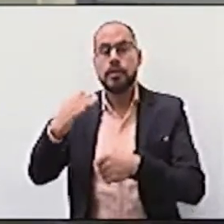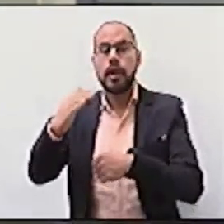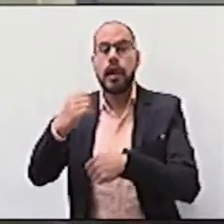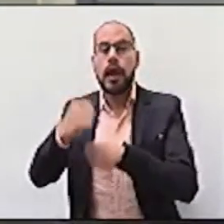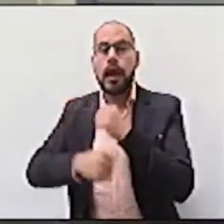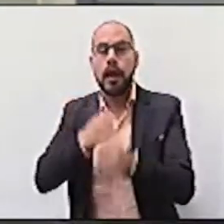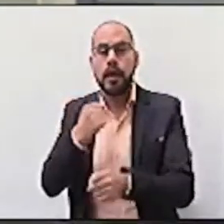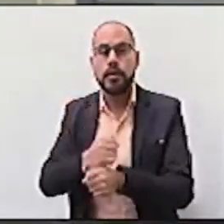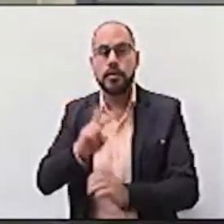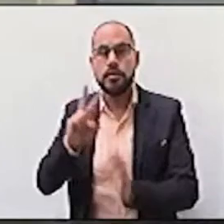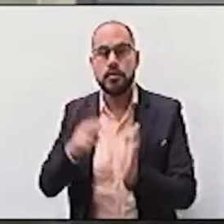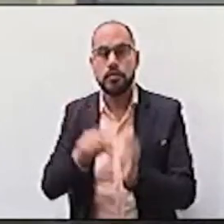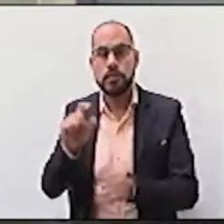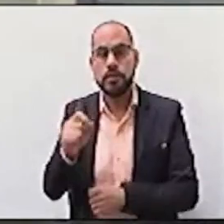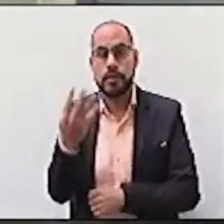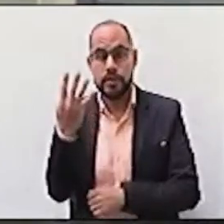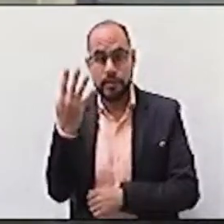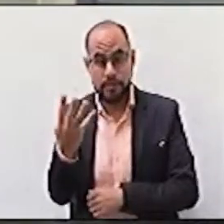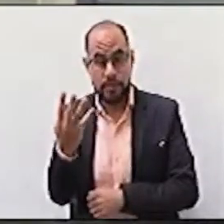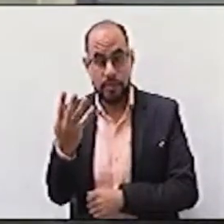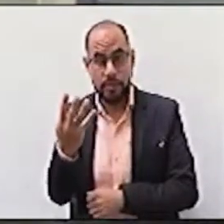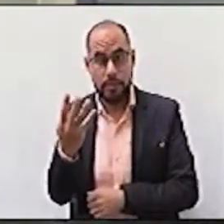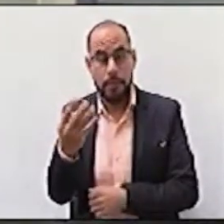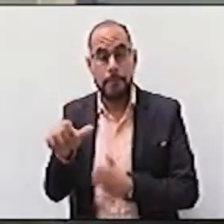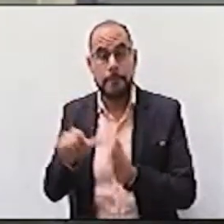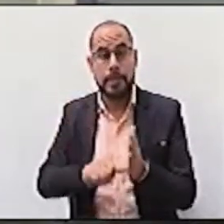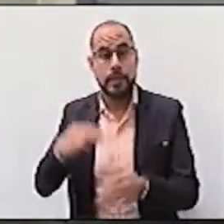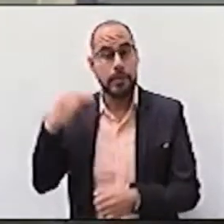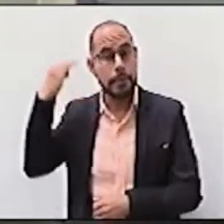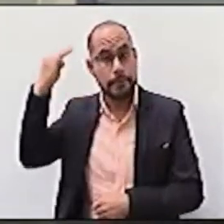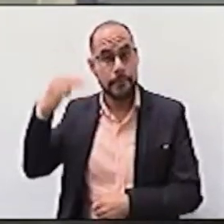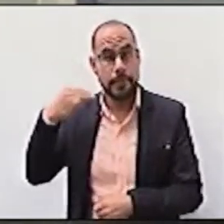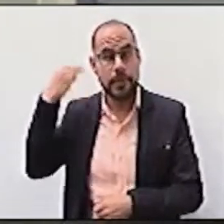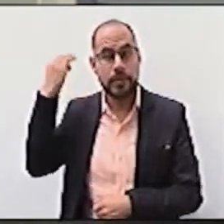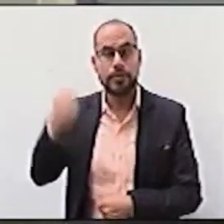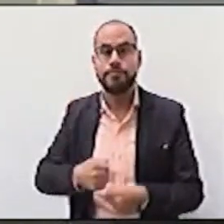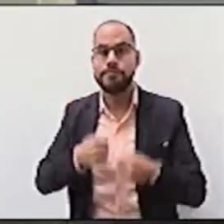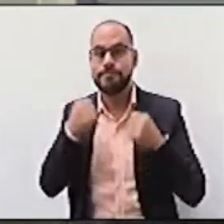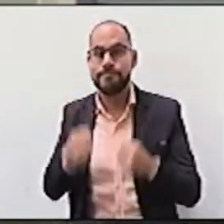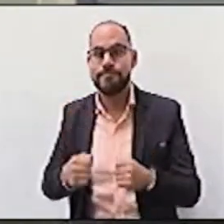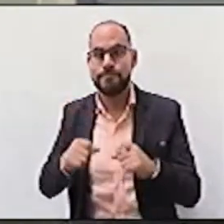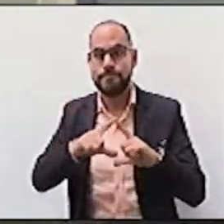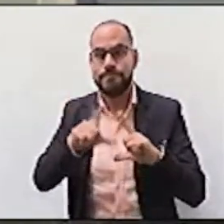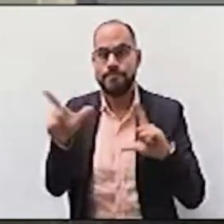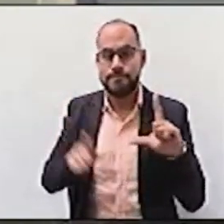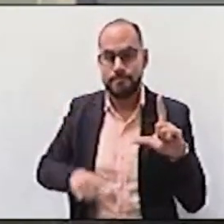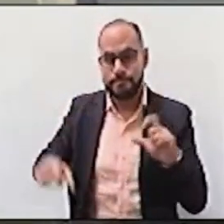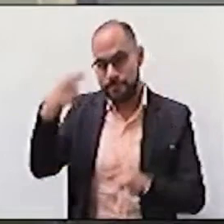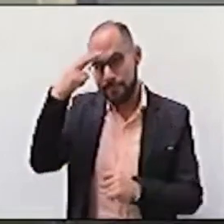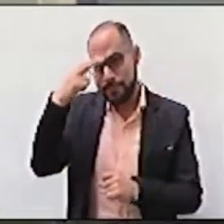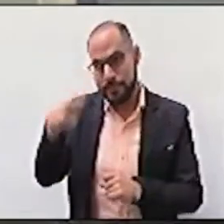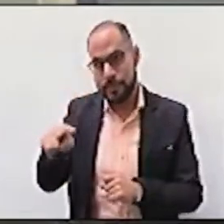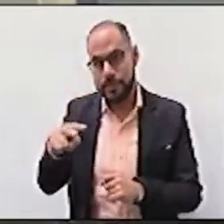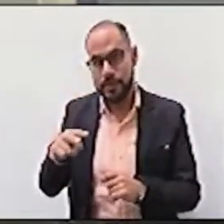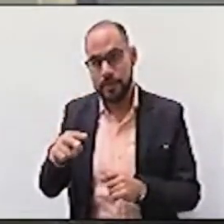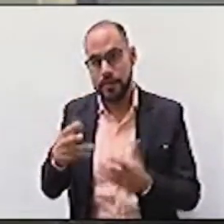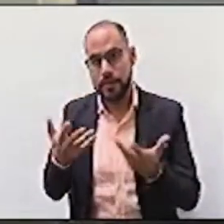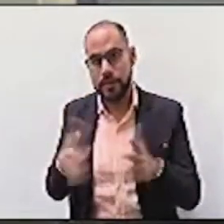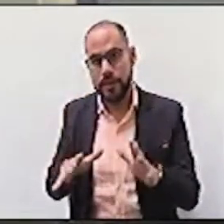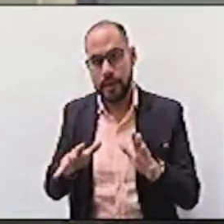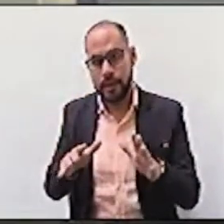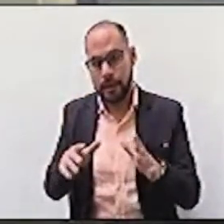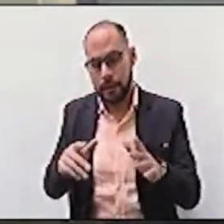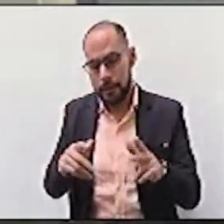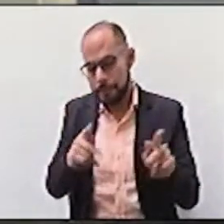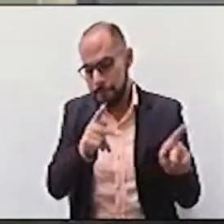2024, en marzo del 2024, pues sin duda alguna el país estaría inmerso ya en el